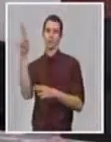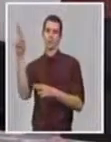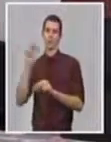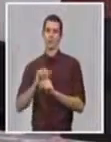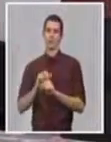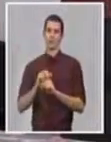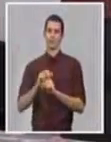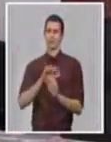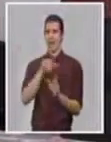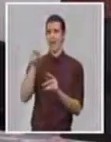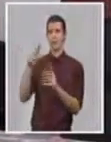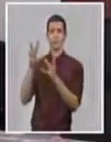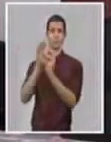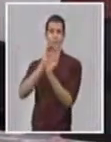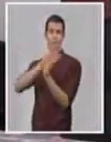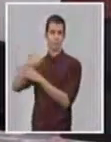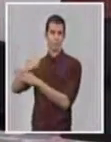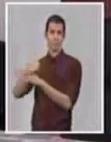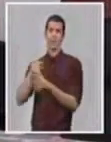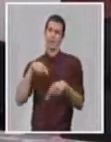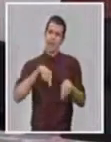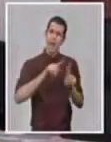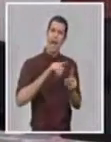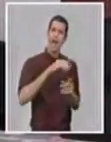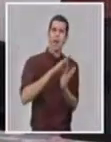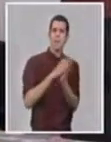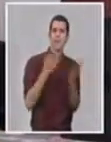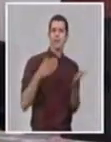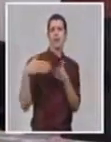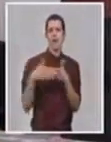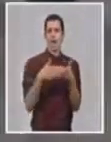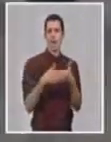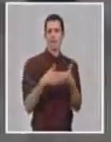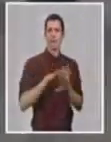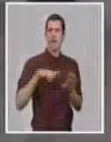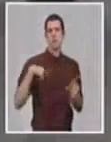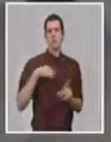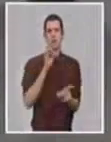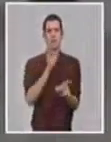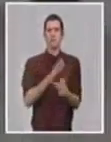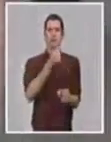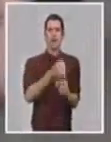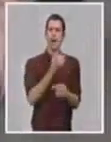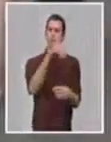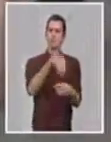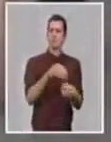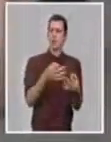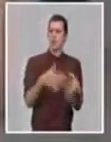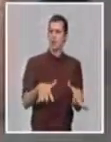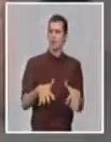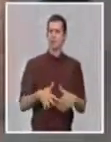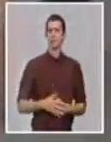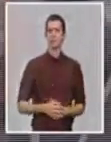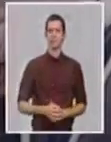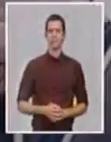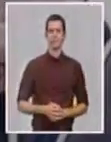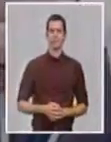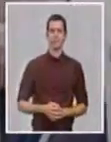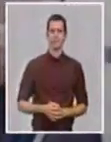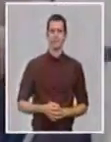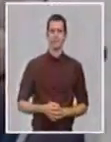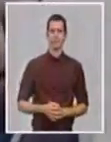a nosotros. Y ahí empecé a trabajar en Granma. A las alturas de este